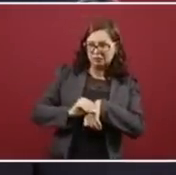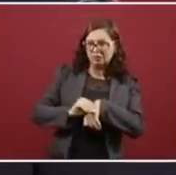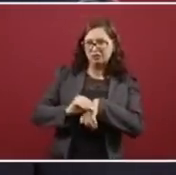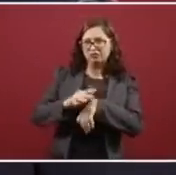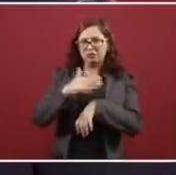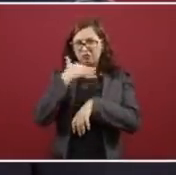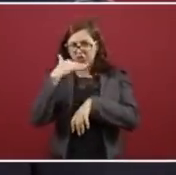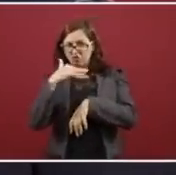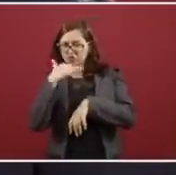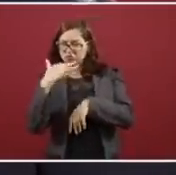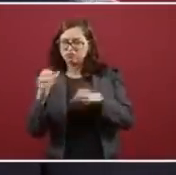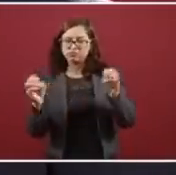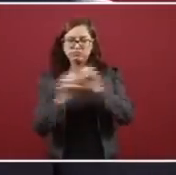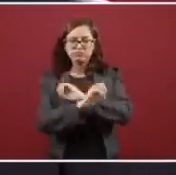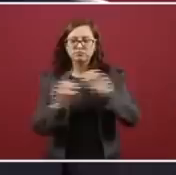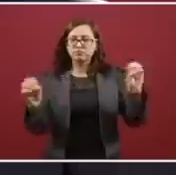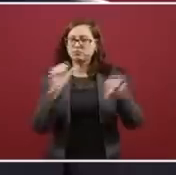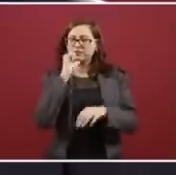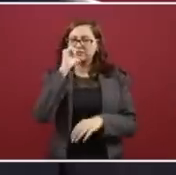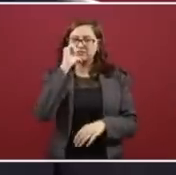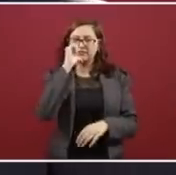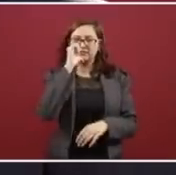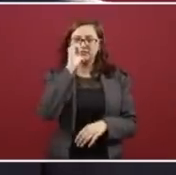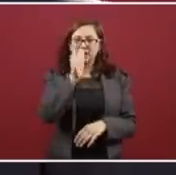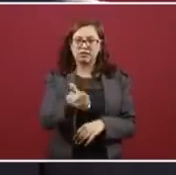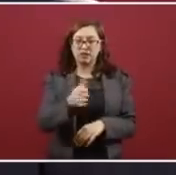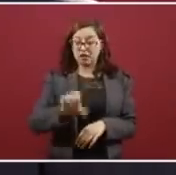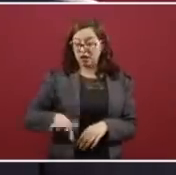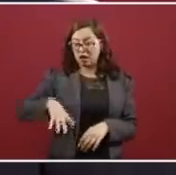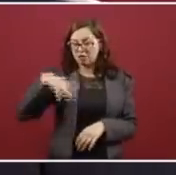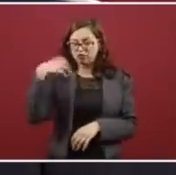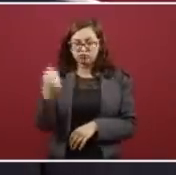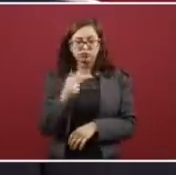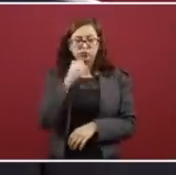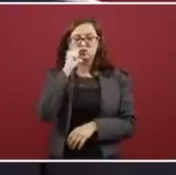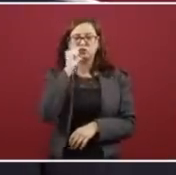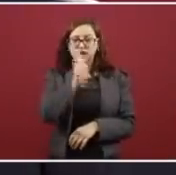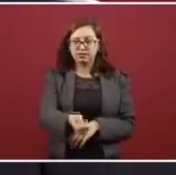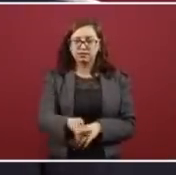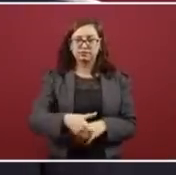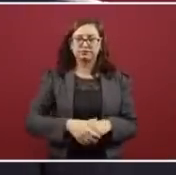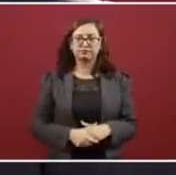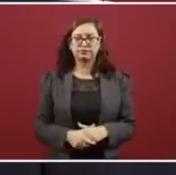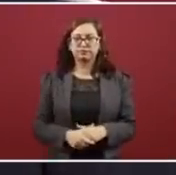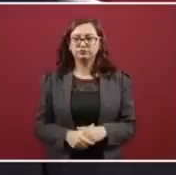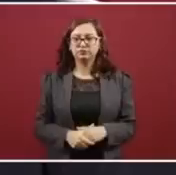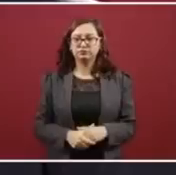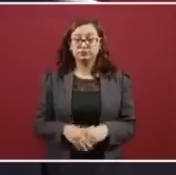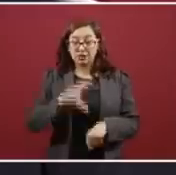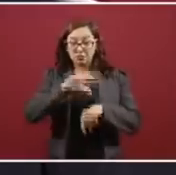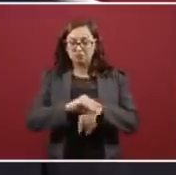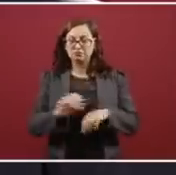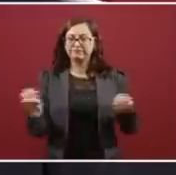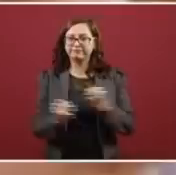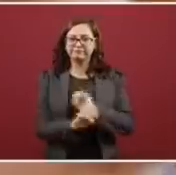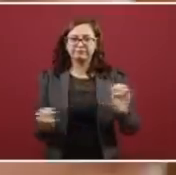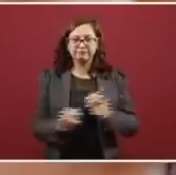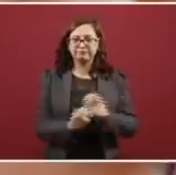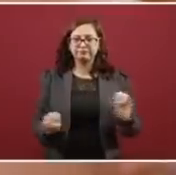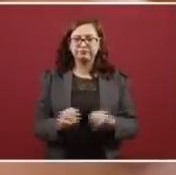nadie y que se abuse cero tolerancia